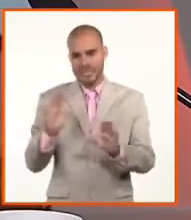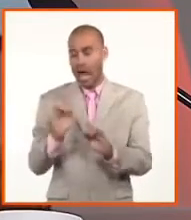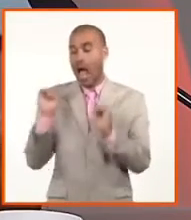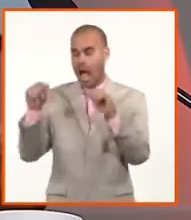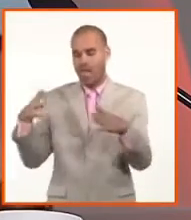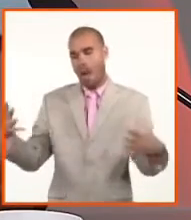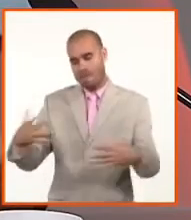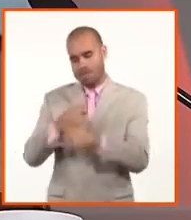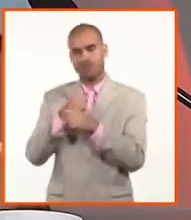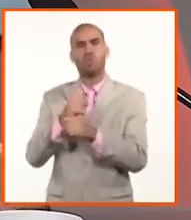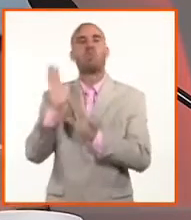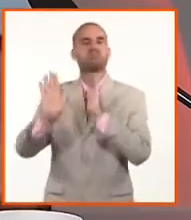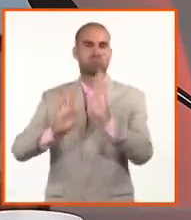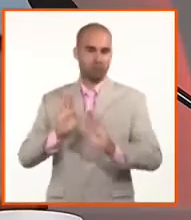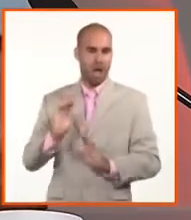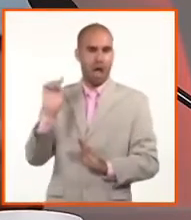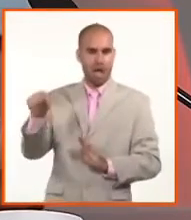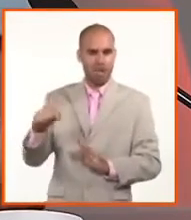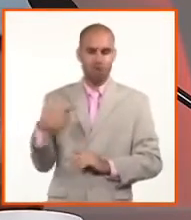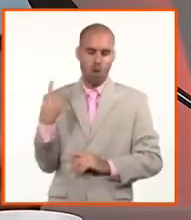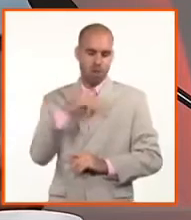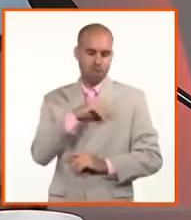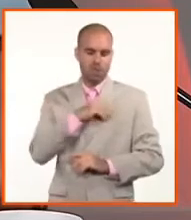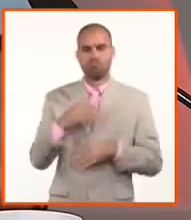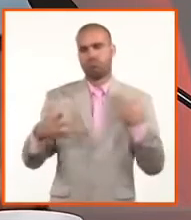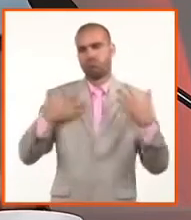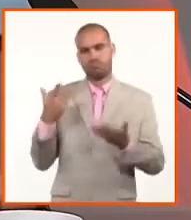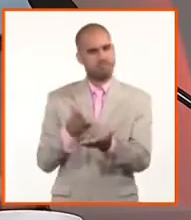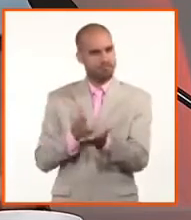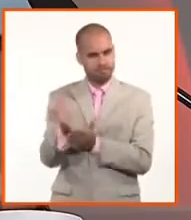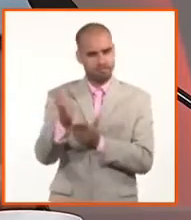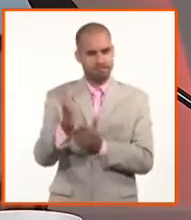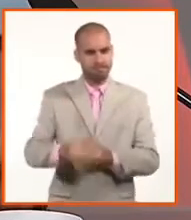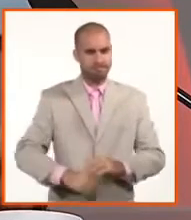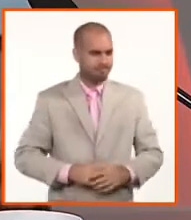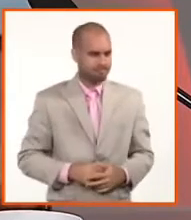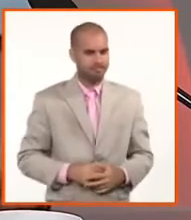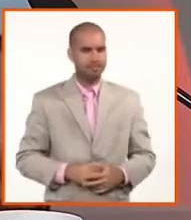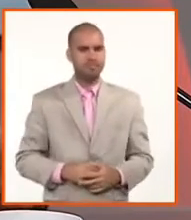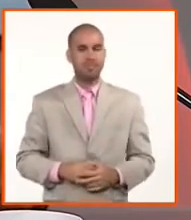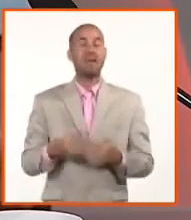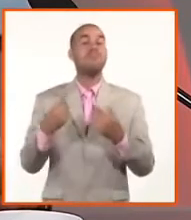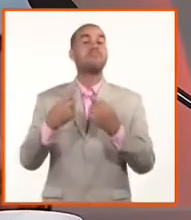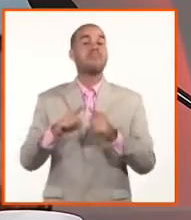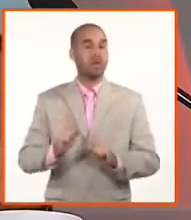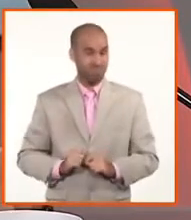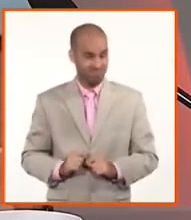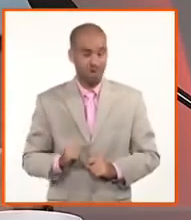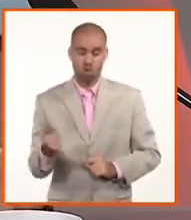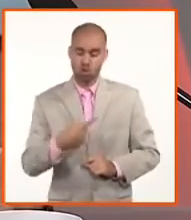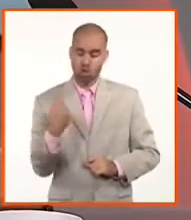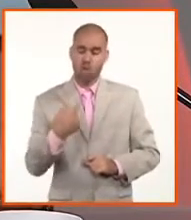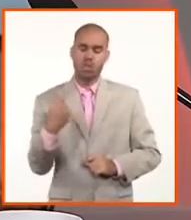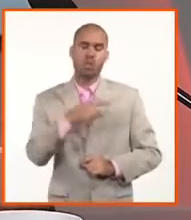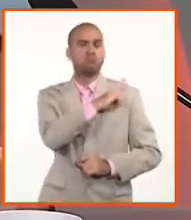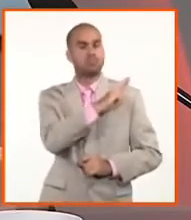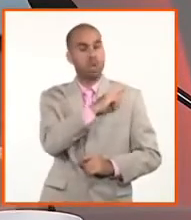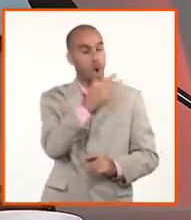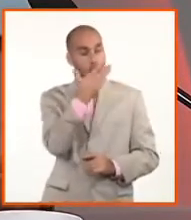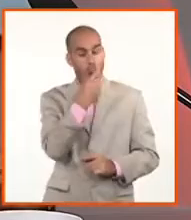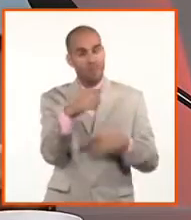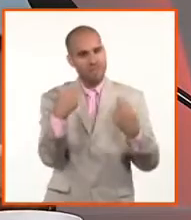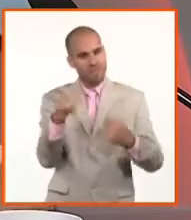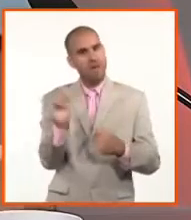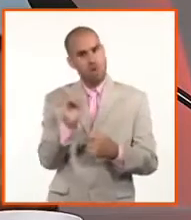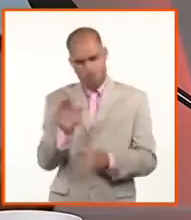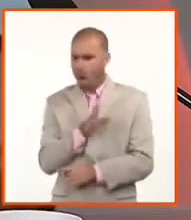la cual seguir enorgulleciéndonos, pero tenemos la responsabilidad también de hacer que los jóvenes se acerquen más a esa